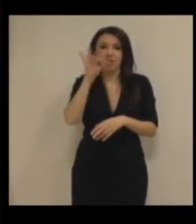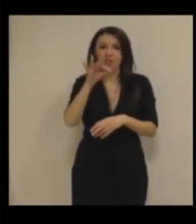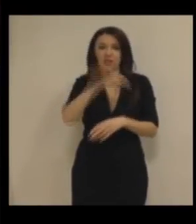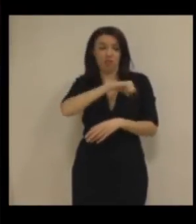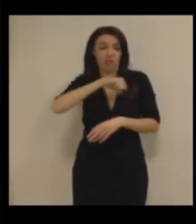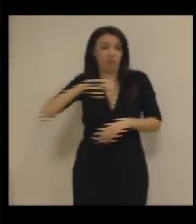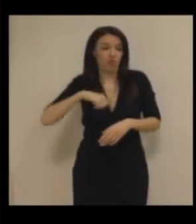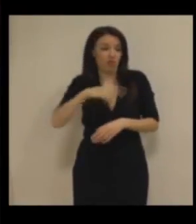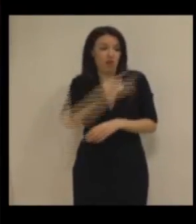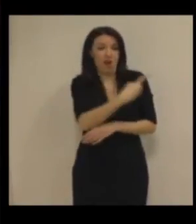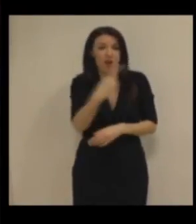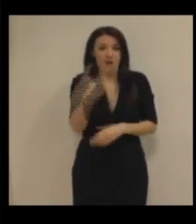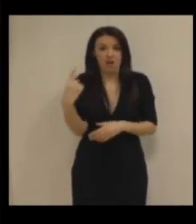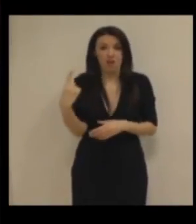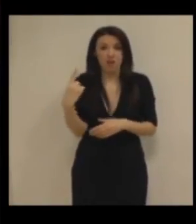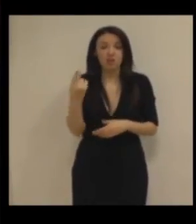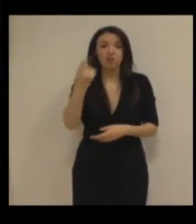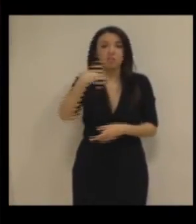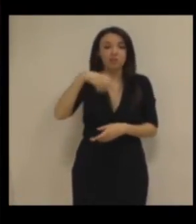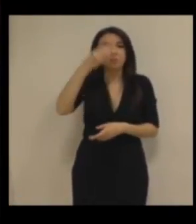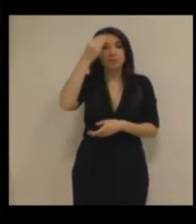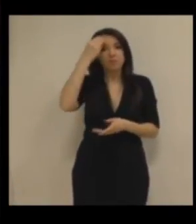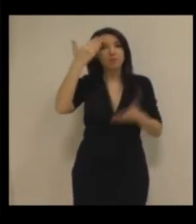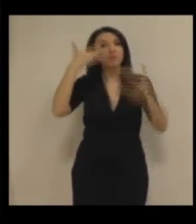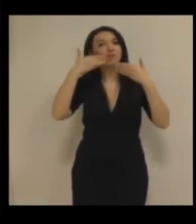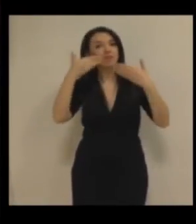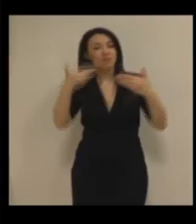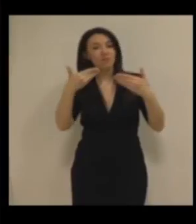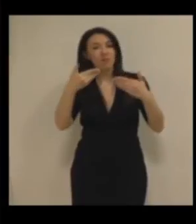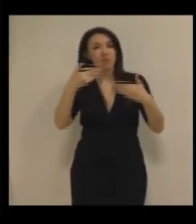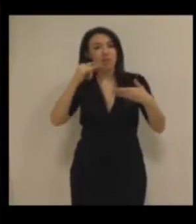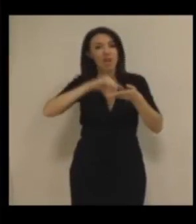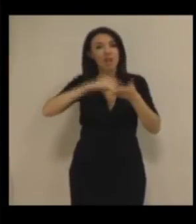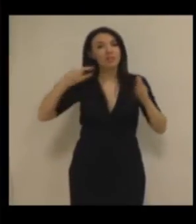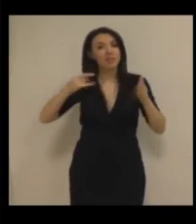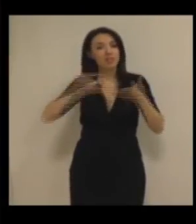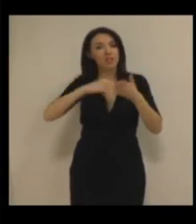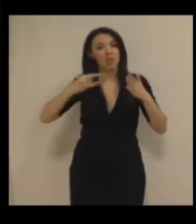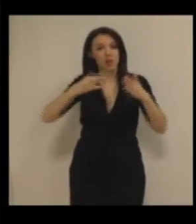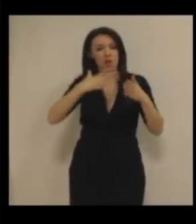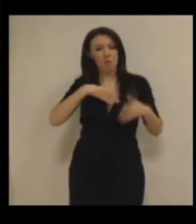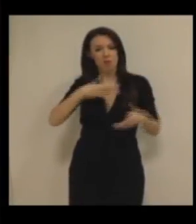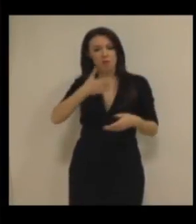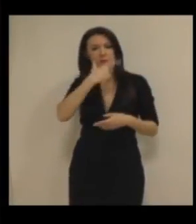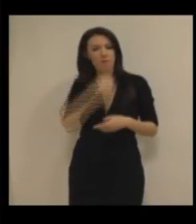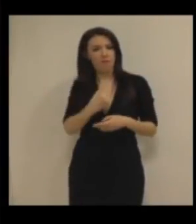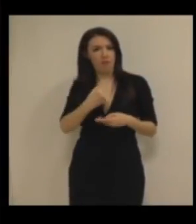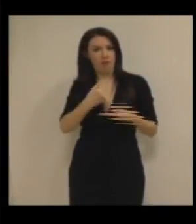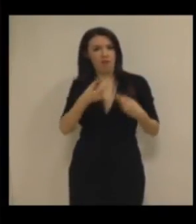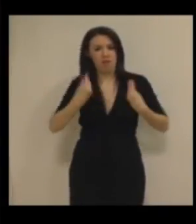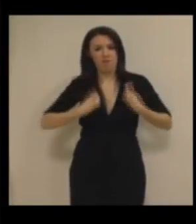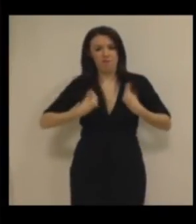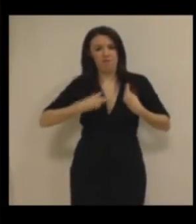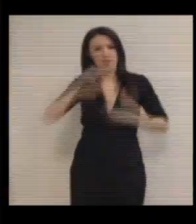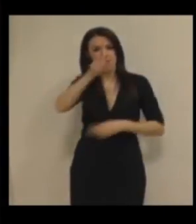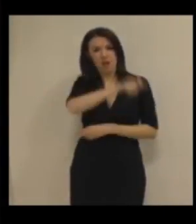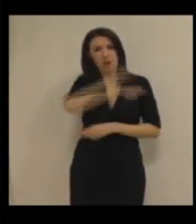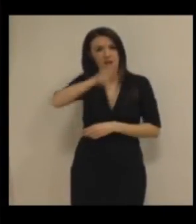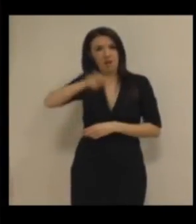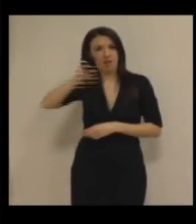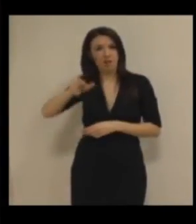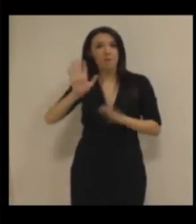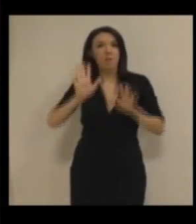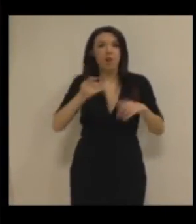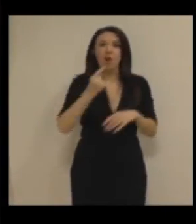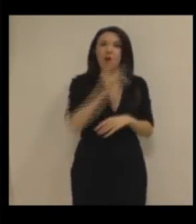muy personal, ¿no? Entonces, claro, nosotros pensamos que a través de estas tecnologías podemos facilitar la vida de la gente, pero ya